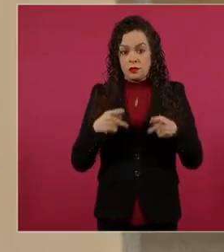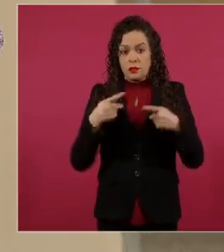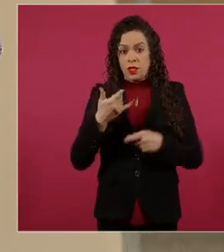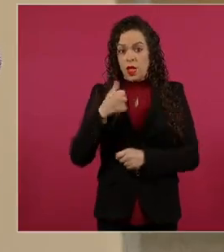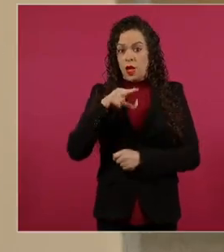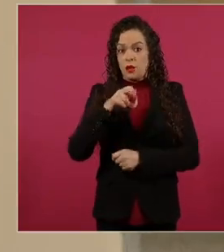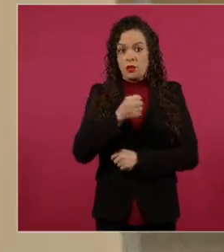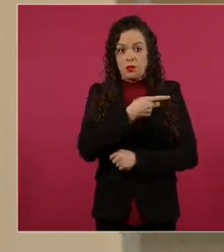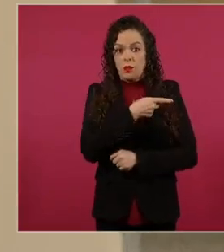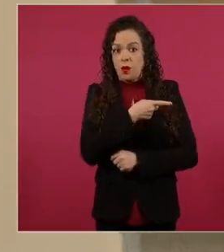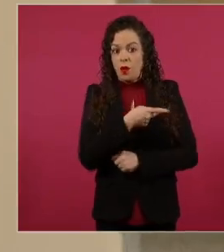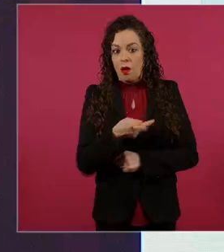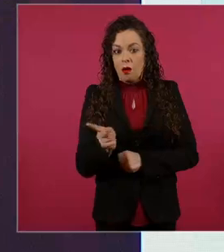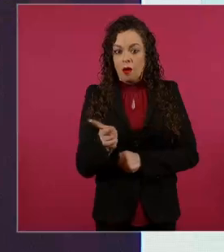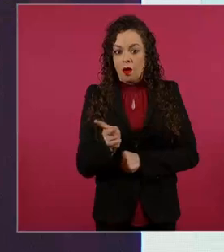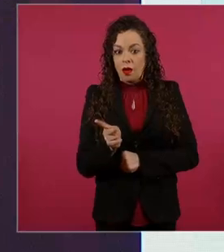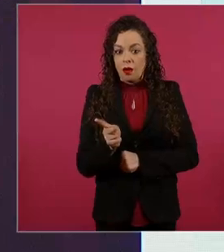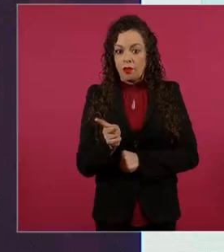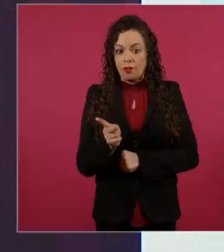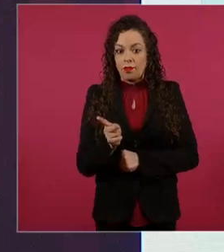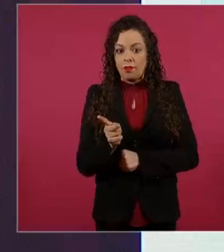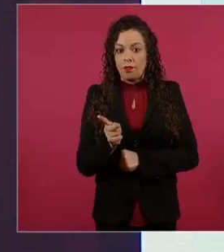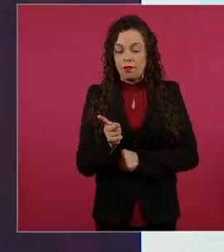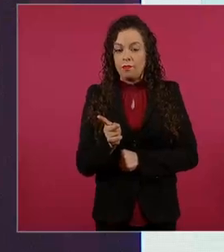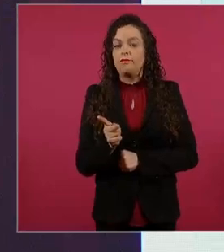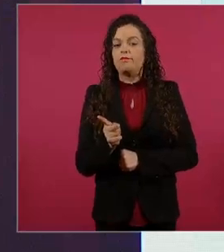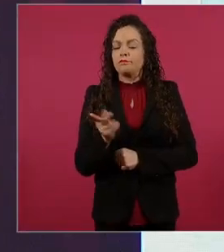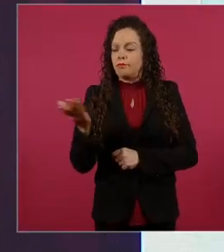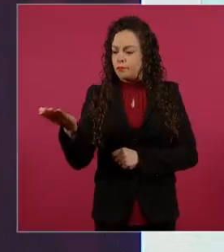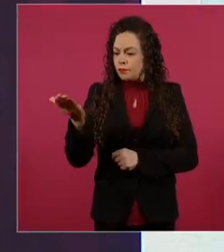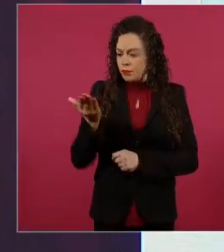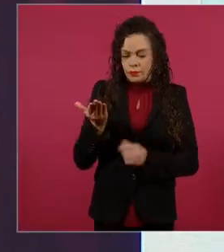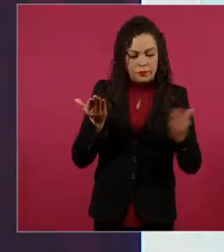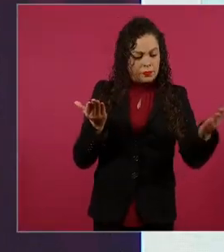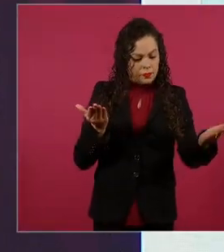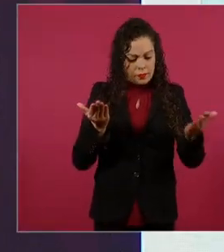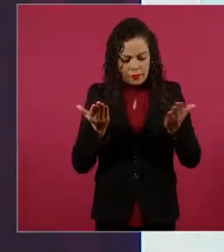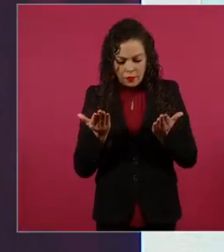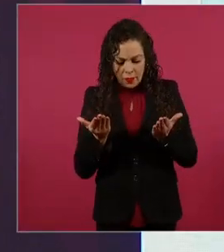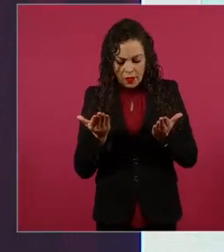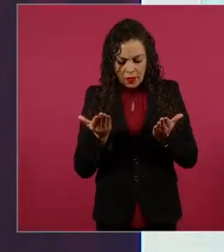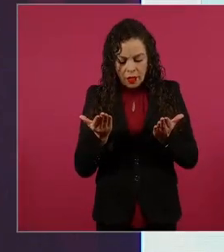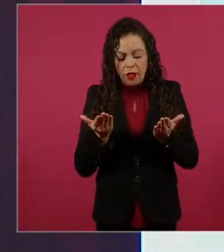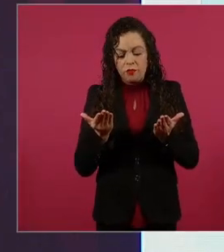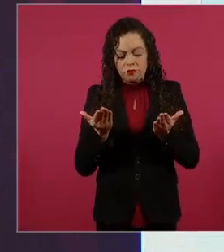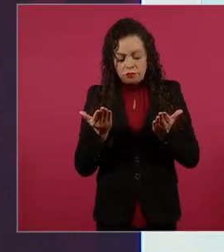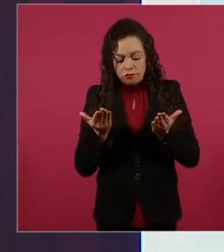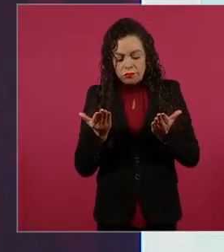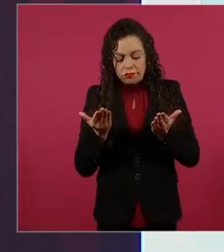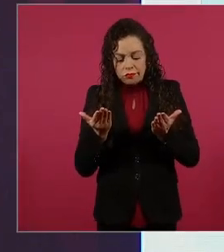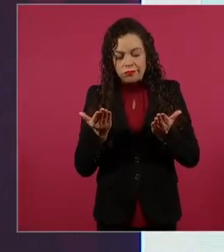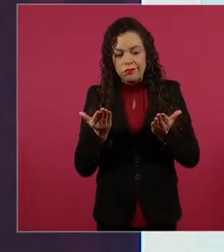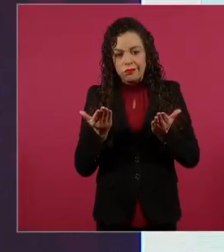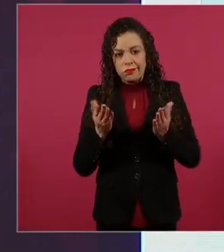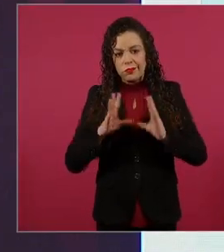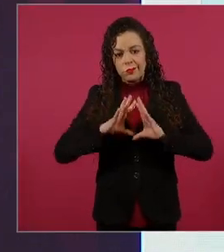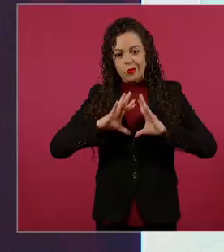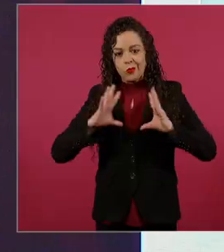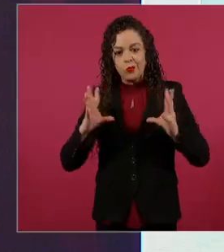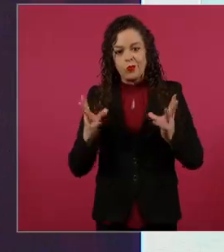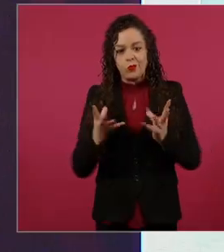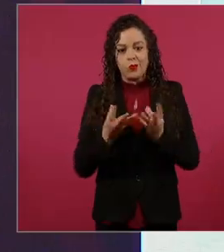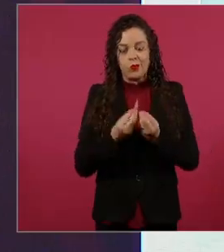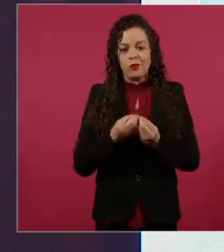podremos hacer un cruce de estos datos y por supuesto ahí están los resultados del cambio